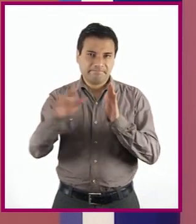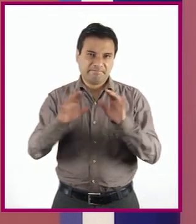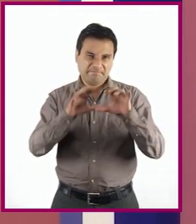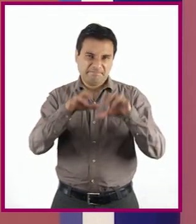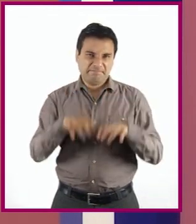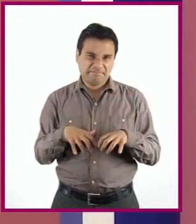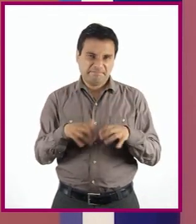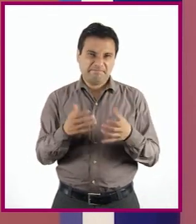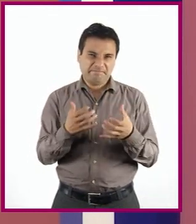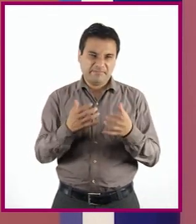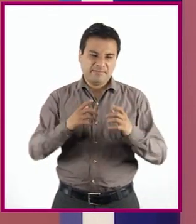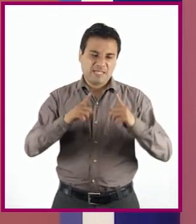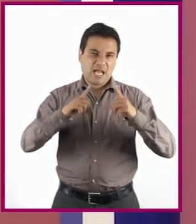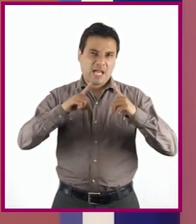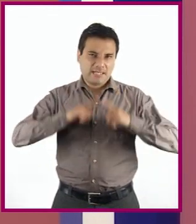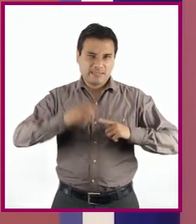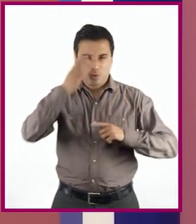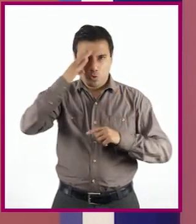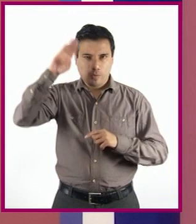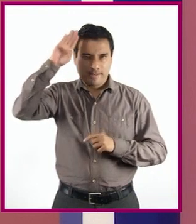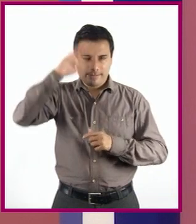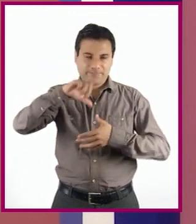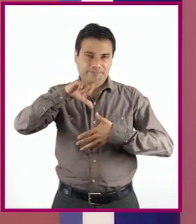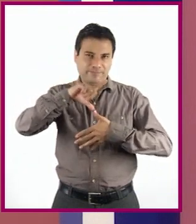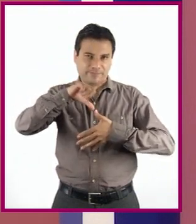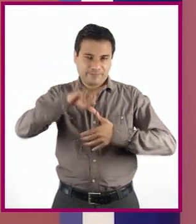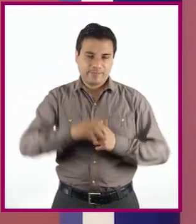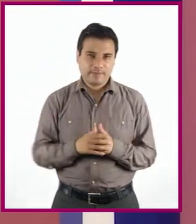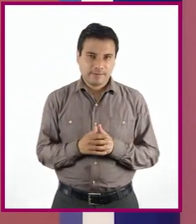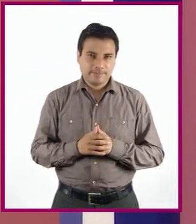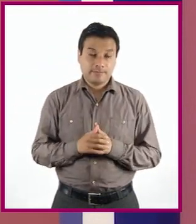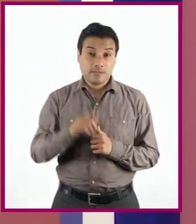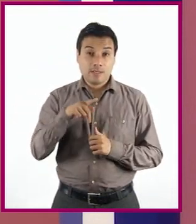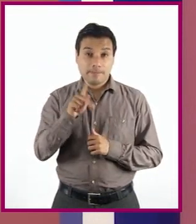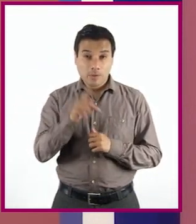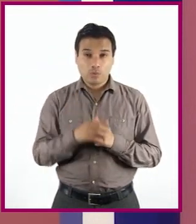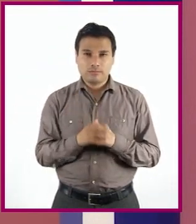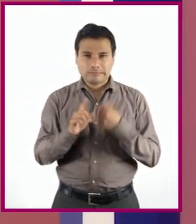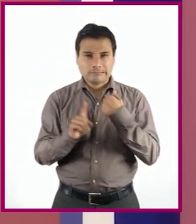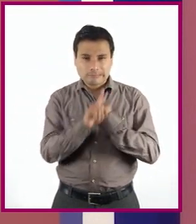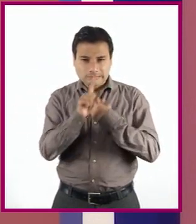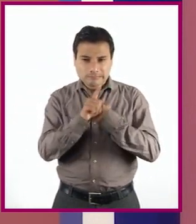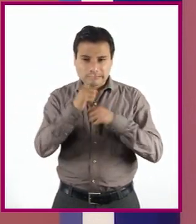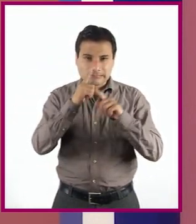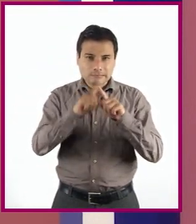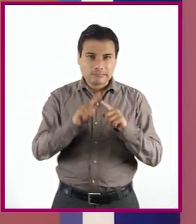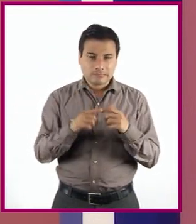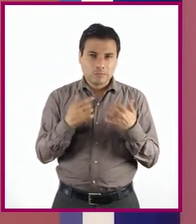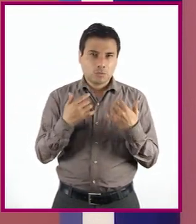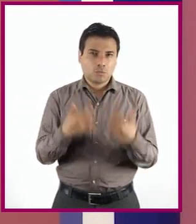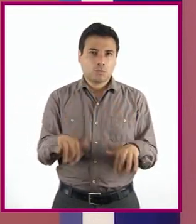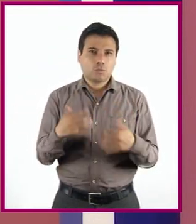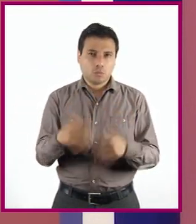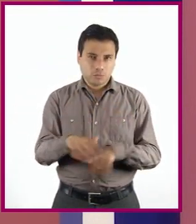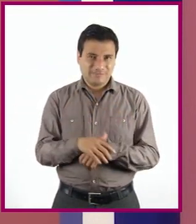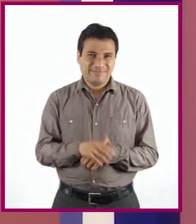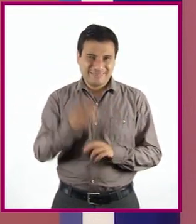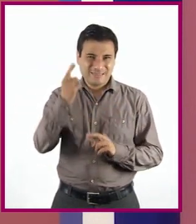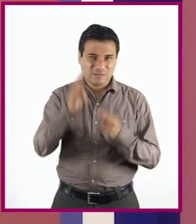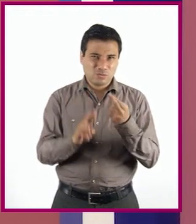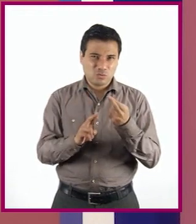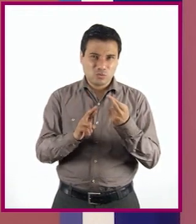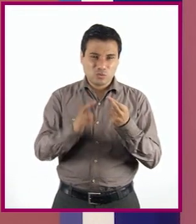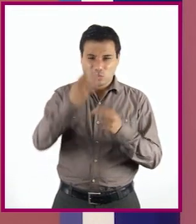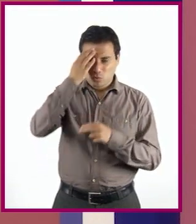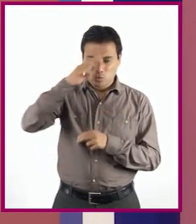de noticias Prensa Latina. No obstante, las presiones y amenazas de los sectores enemigos de la Revolución Cubana